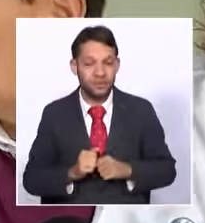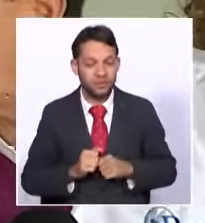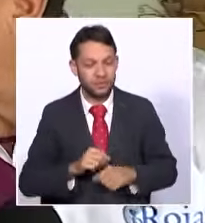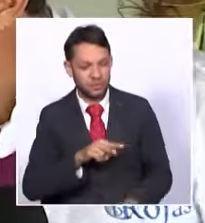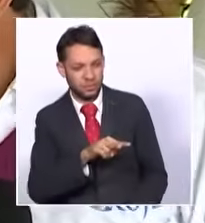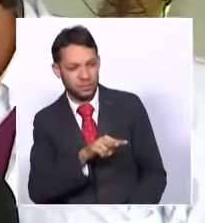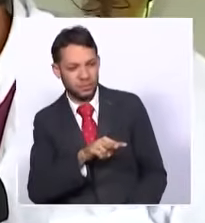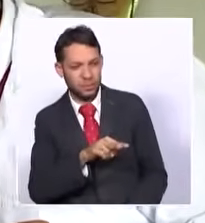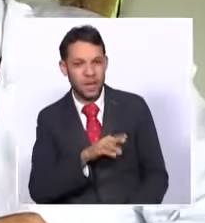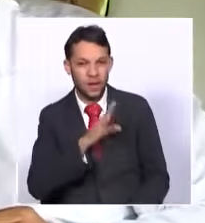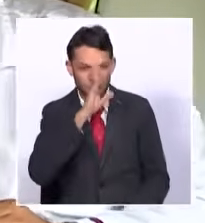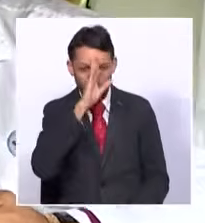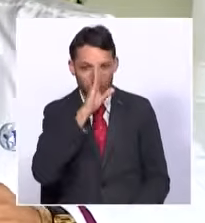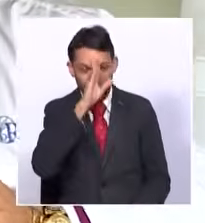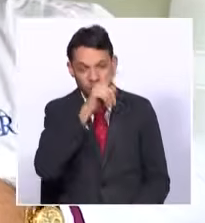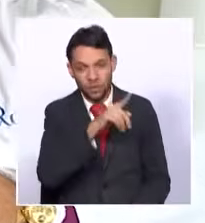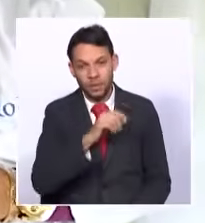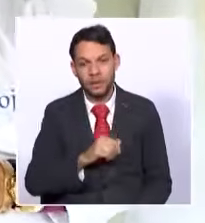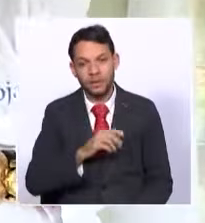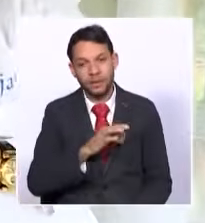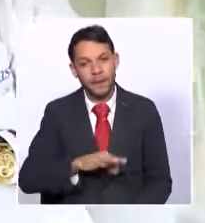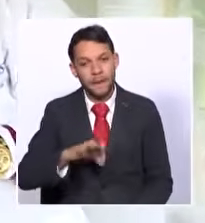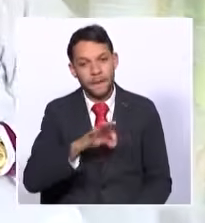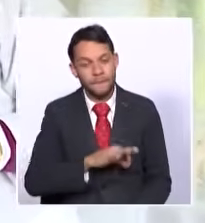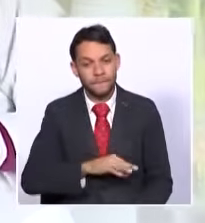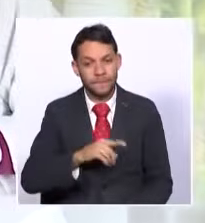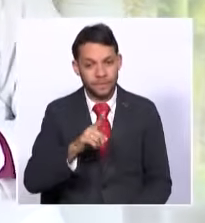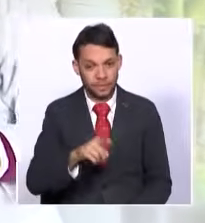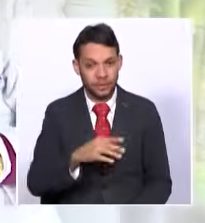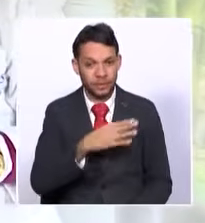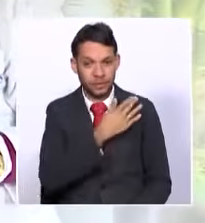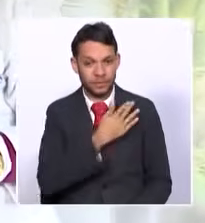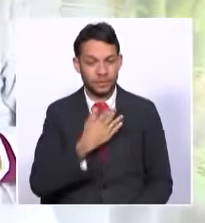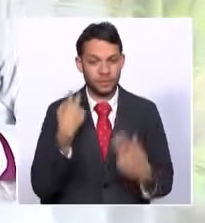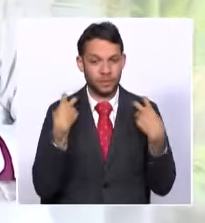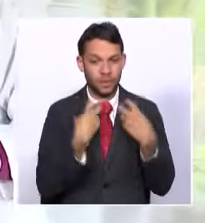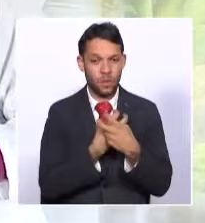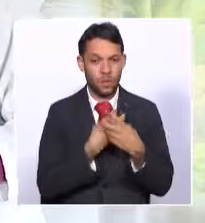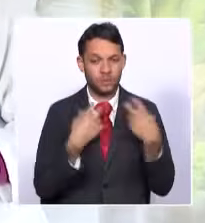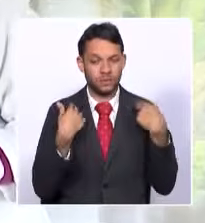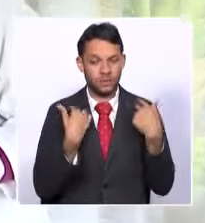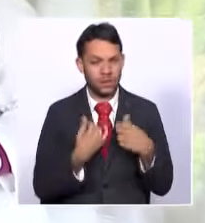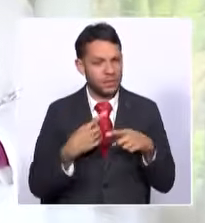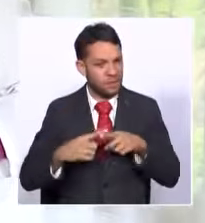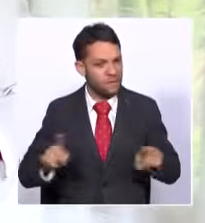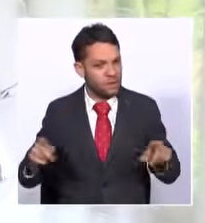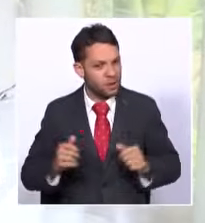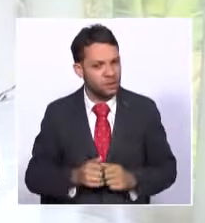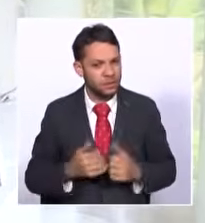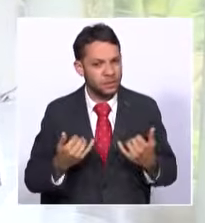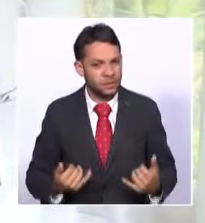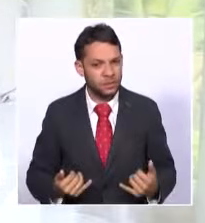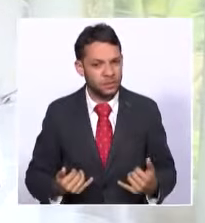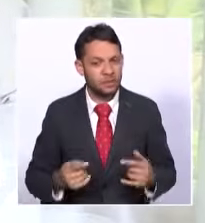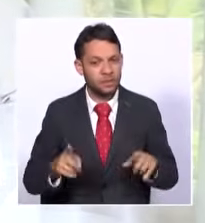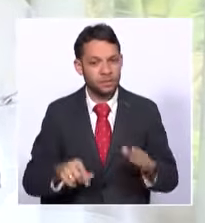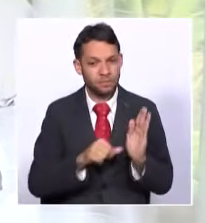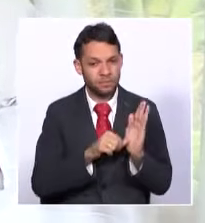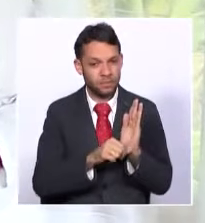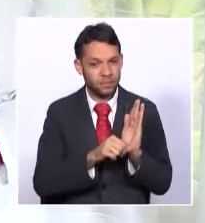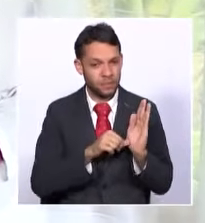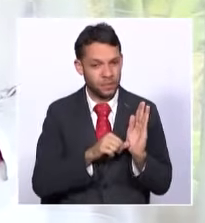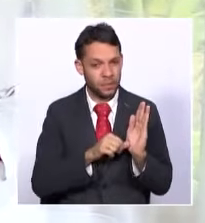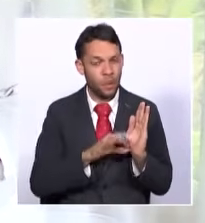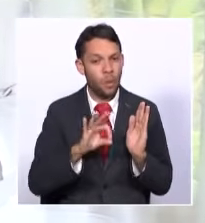que se acostumbró a eso. Y uno ve estas 2 paletas acá, estas escápulas, y uno las ve como distintas. Y el pliegue de la nalga acá, uno